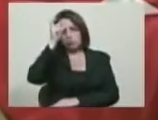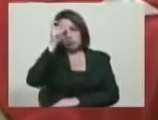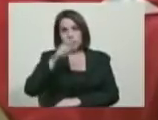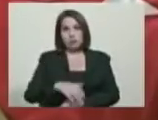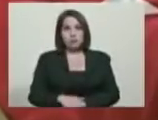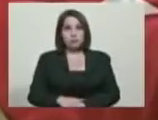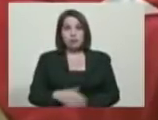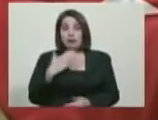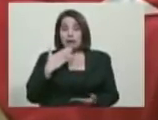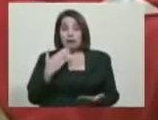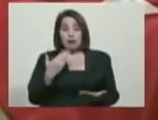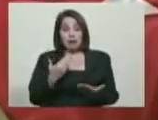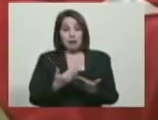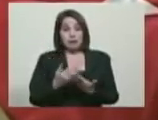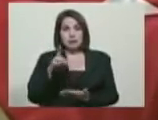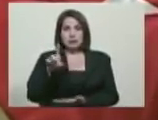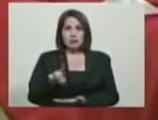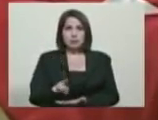Agradecimiento